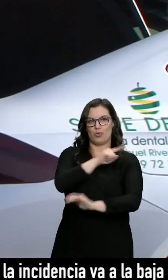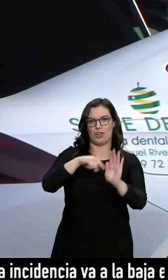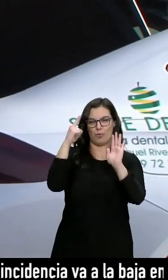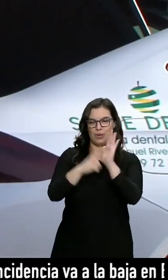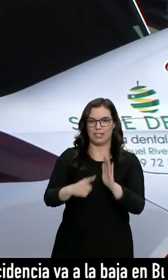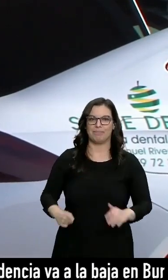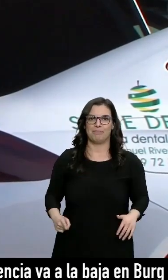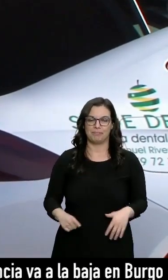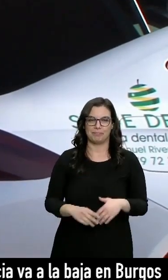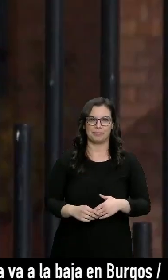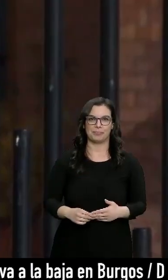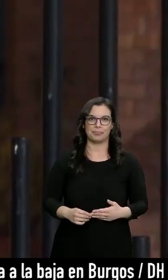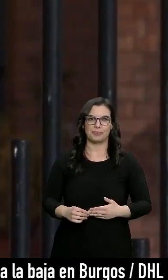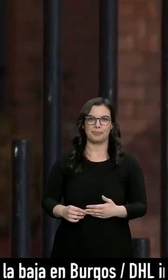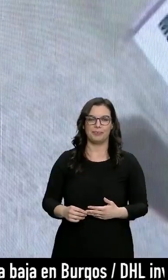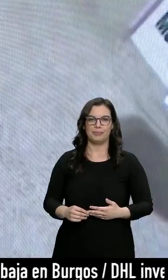vacunación.